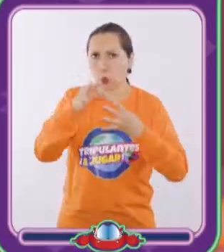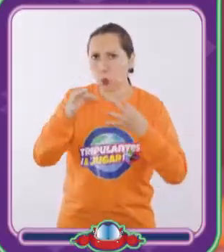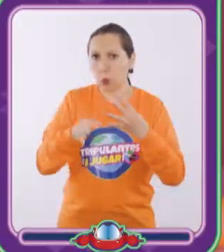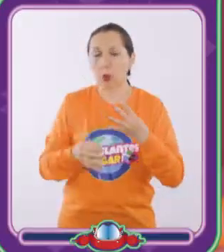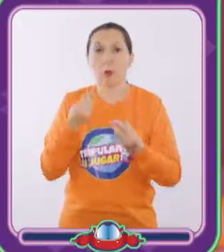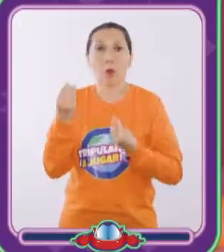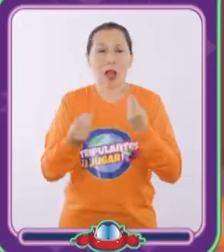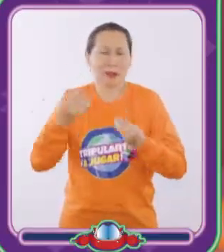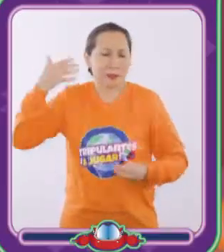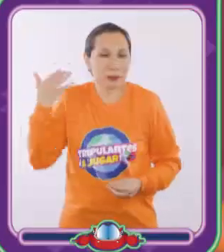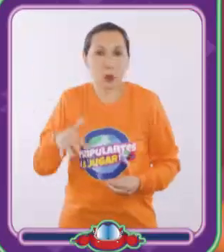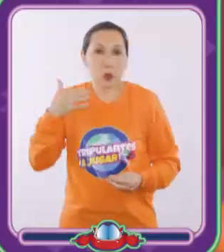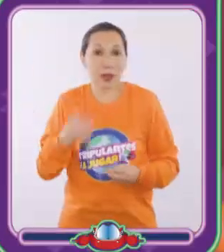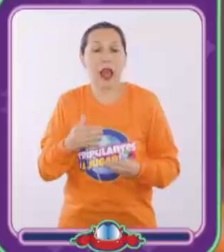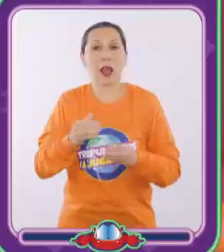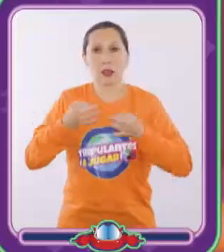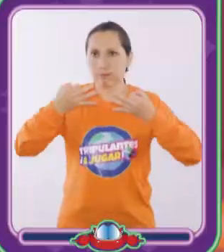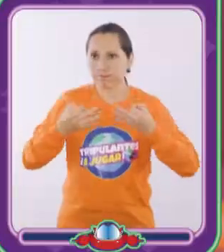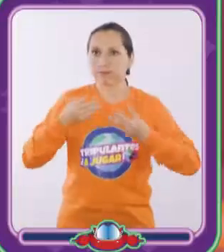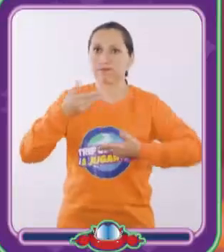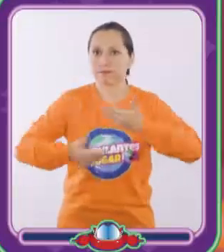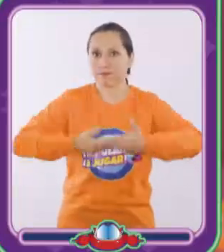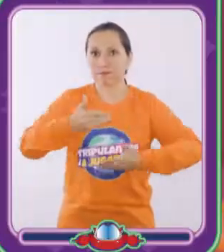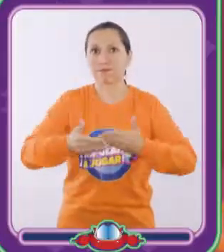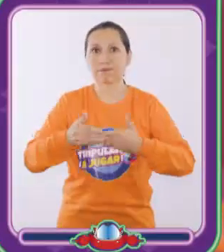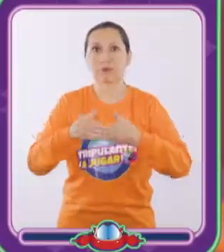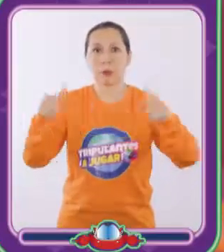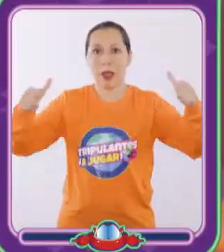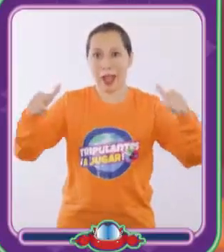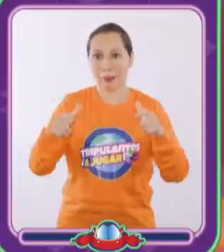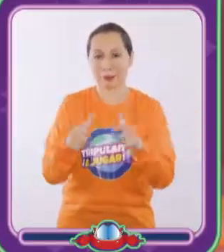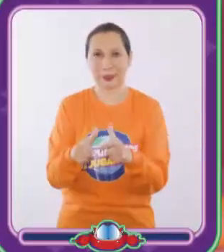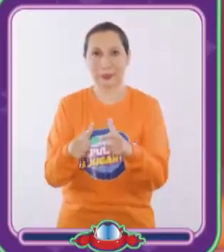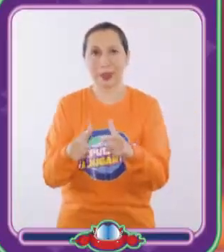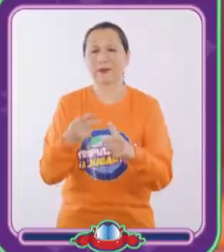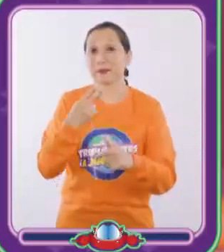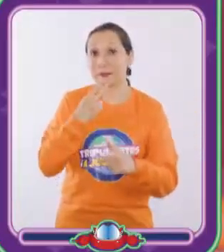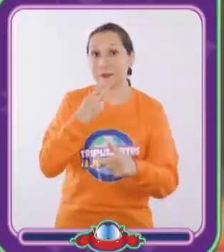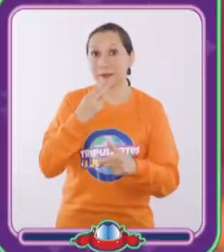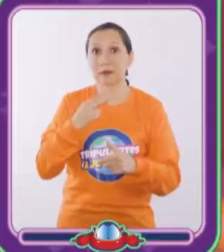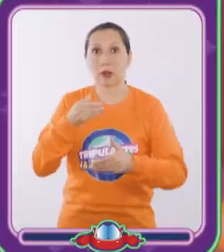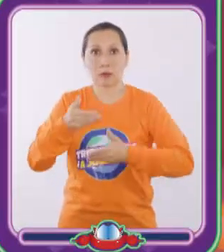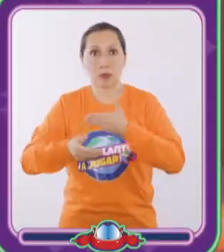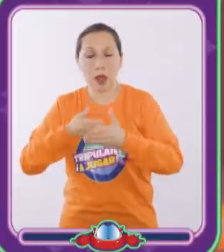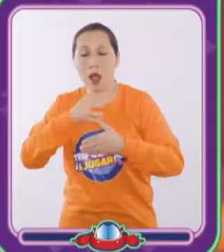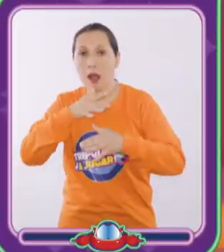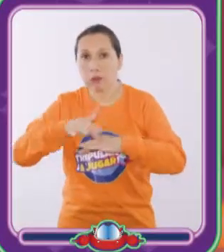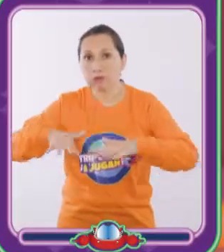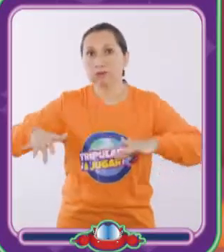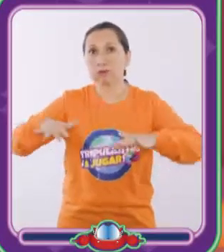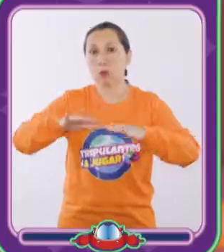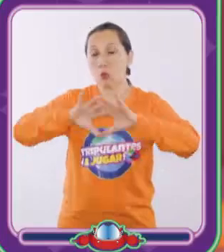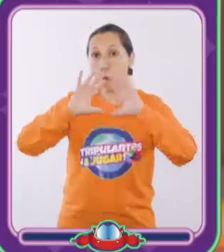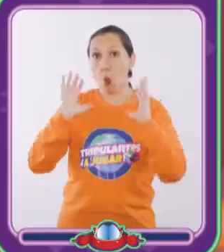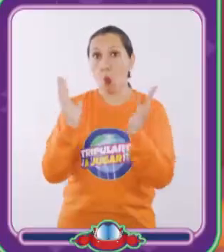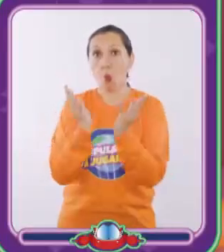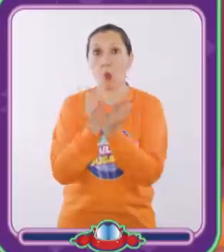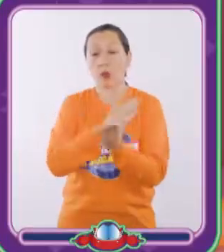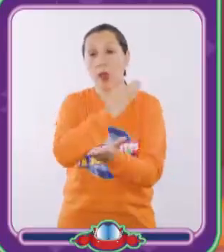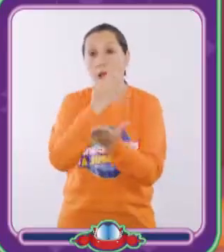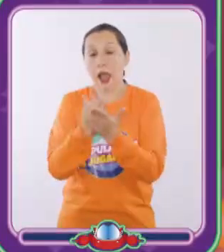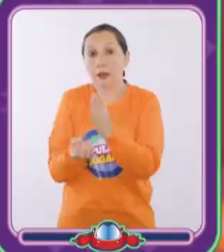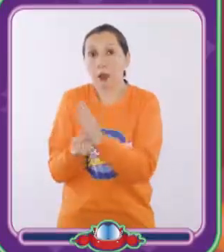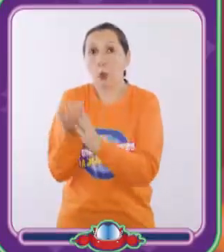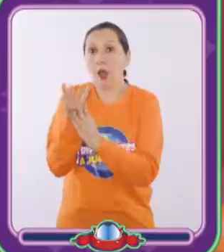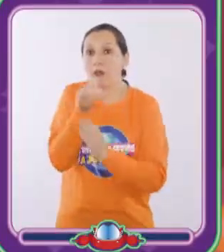varios motivos, dado que son esenciales para el correcto funcionamiento de los ecosistemas, el apoyo a la producción de alimentos a nivel